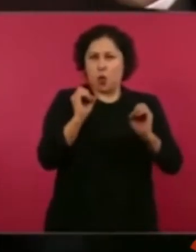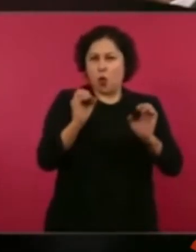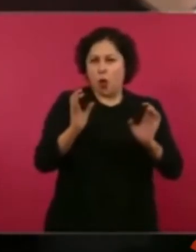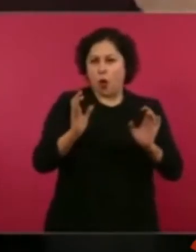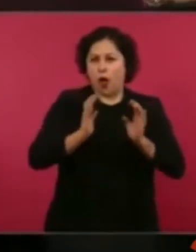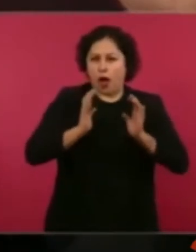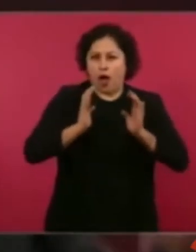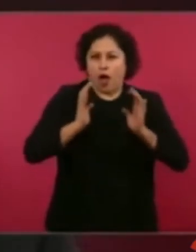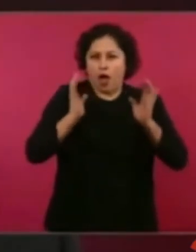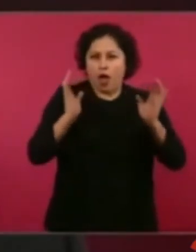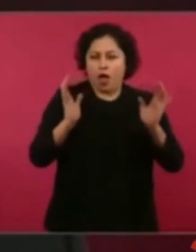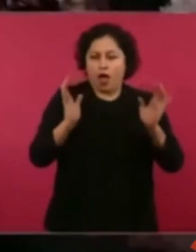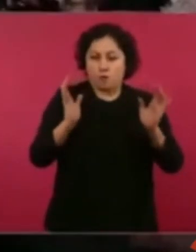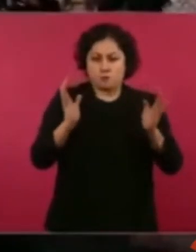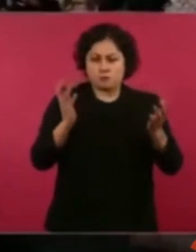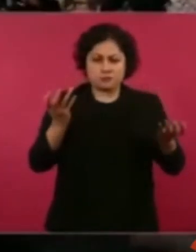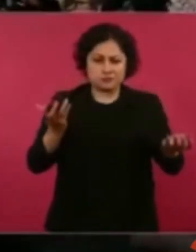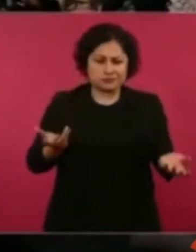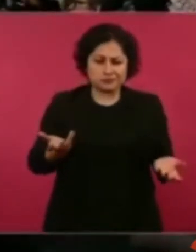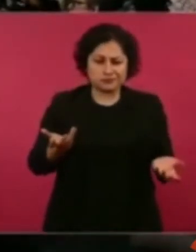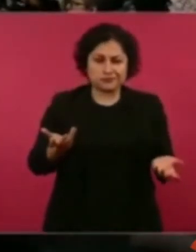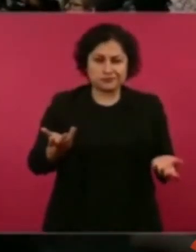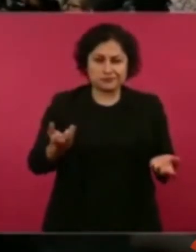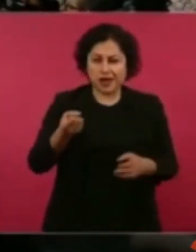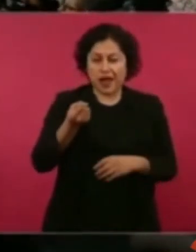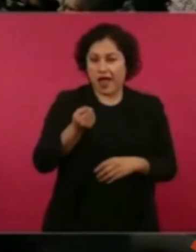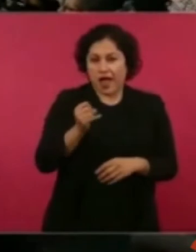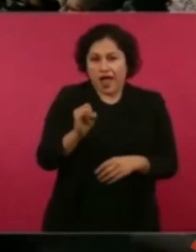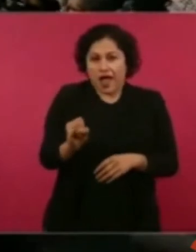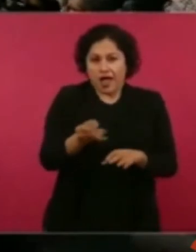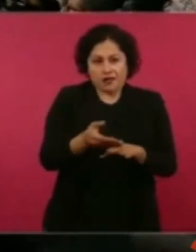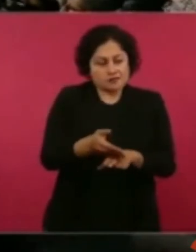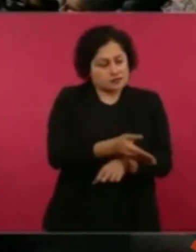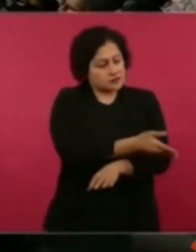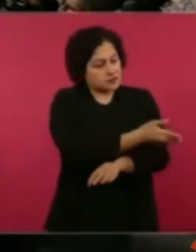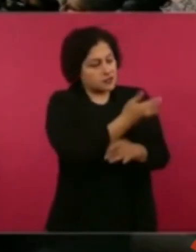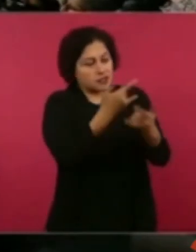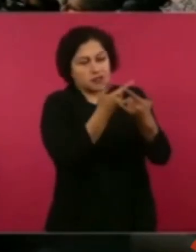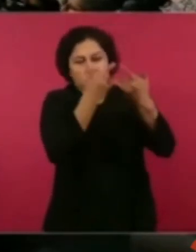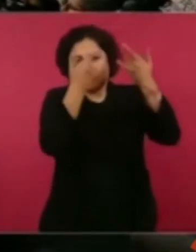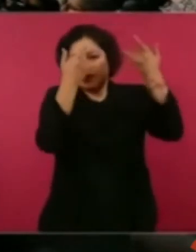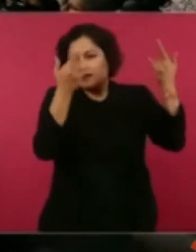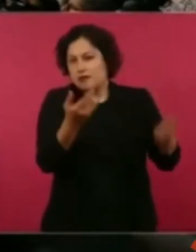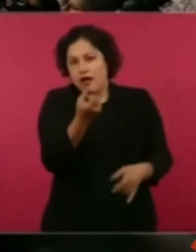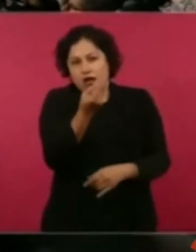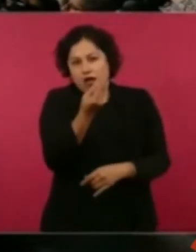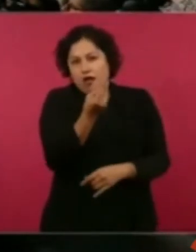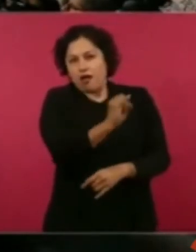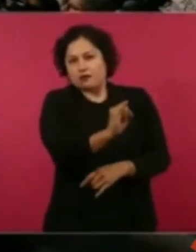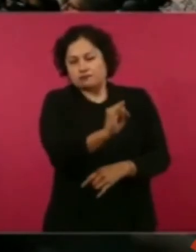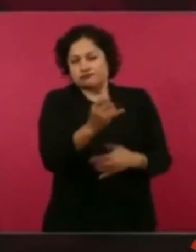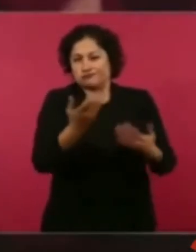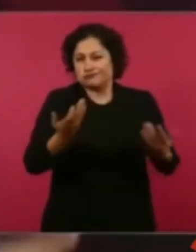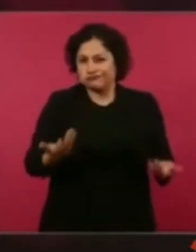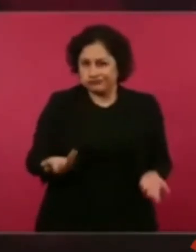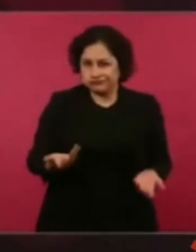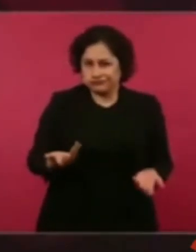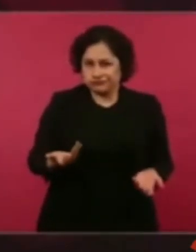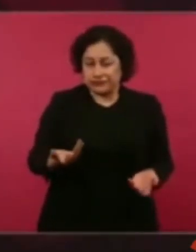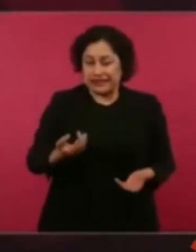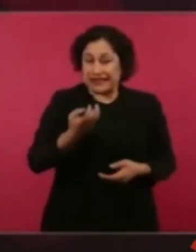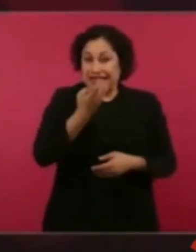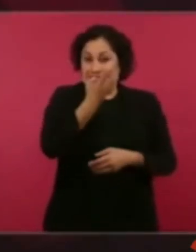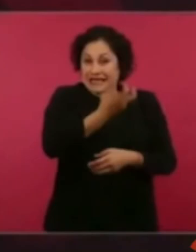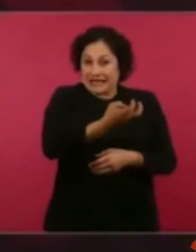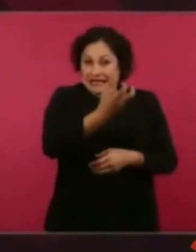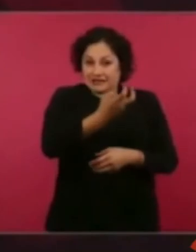sido históricamente. Y eso también, con todo respeto, indica de que están